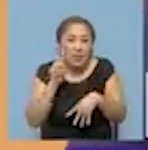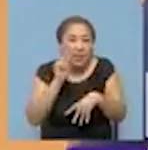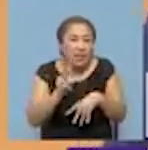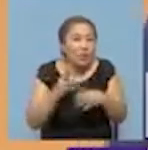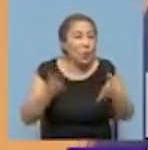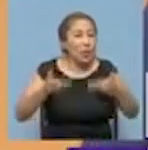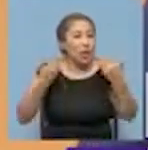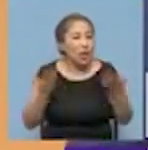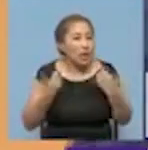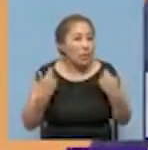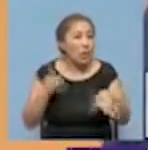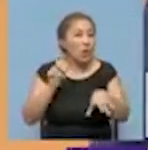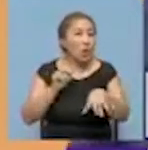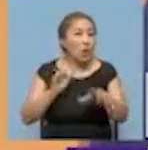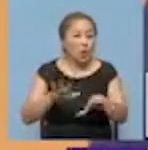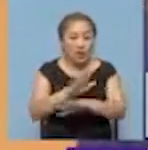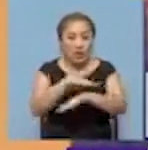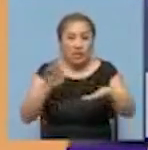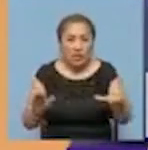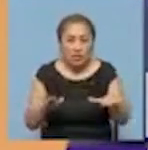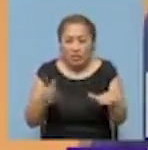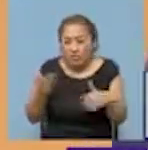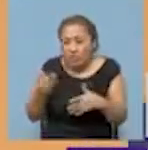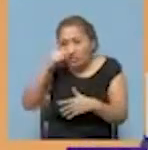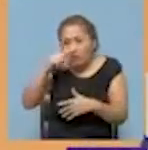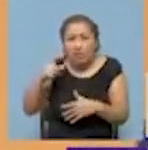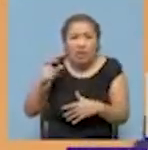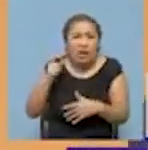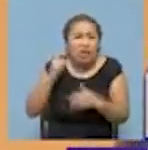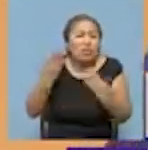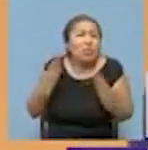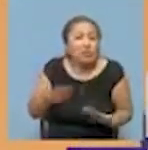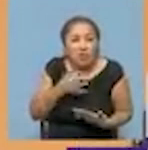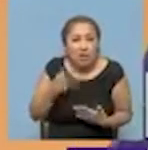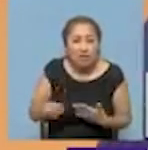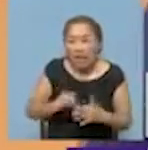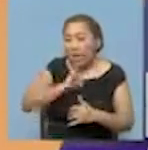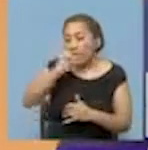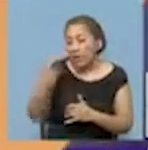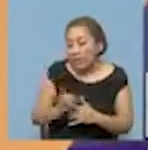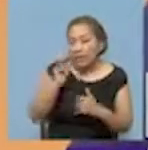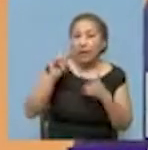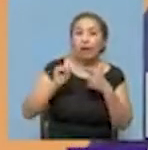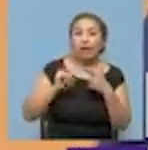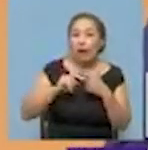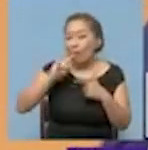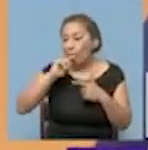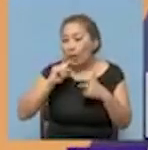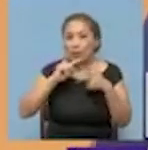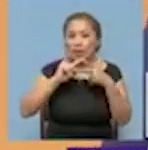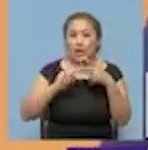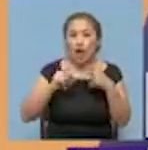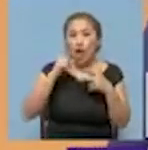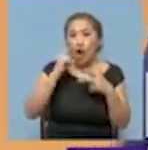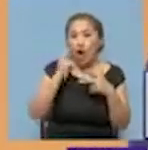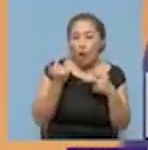estimulo precoz insistirles en un chiquito de sistemas que pueden entender le explicas lo que ese escrito es lo que es el pene nenas con